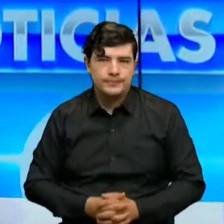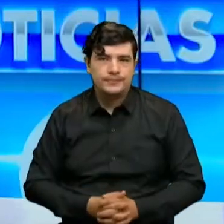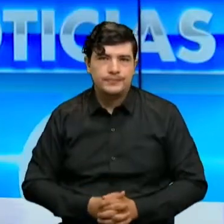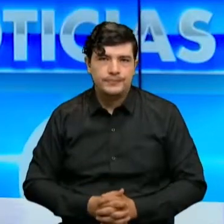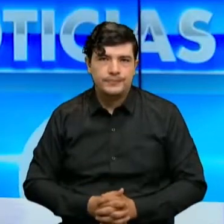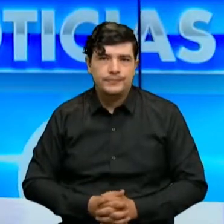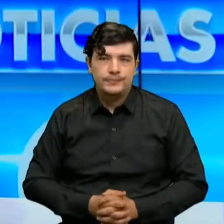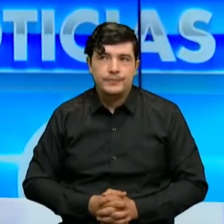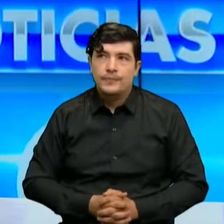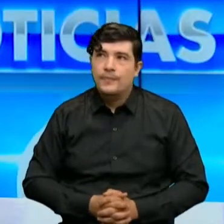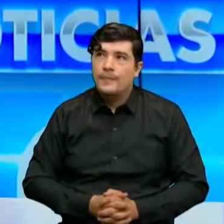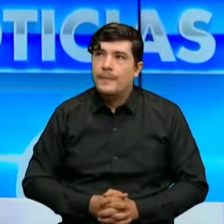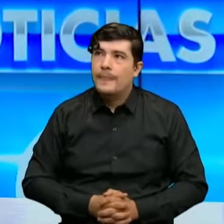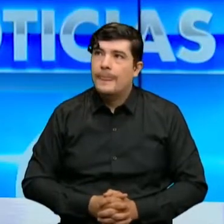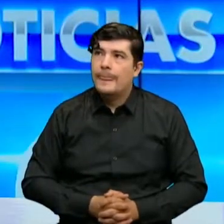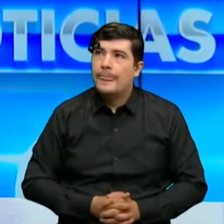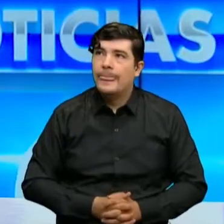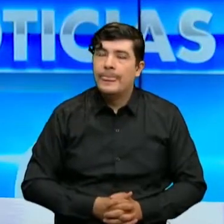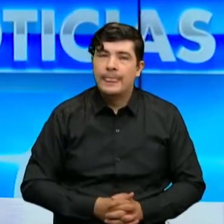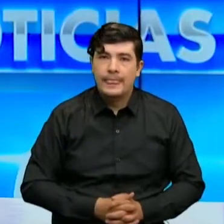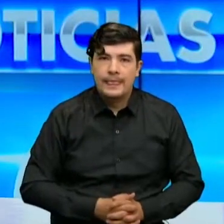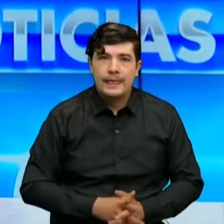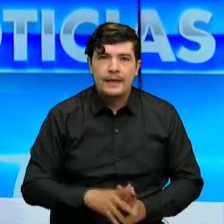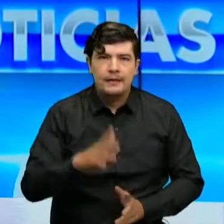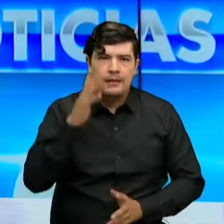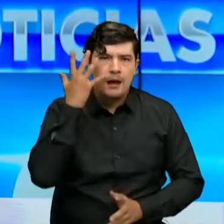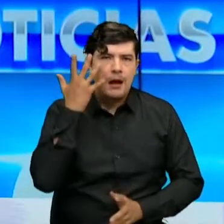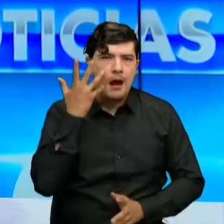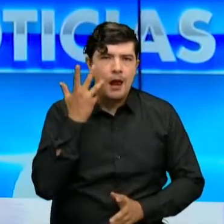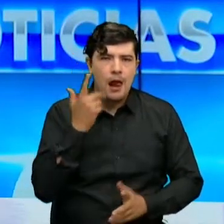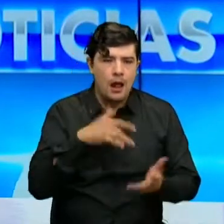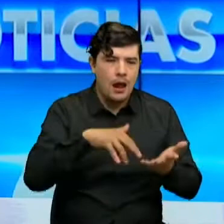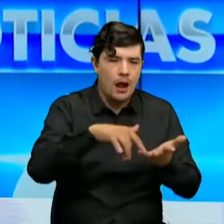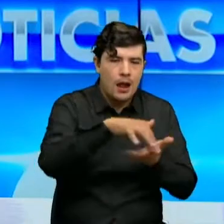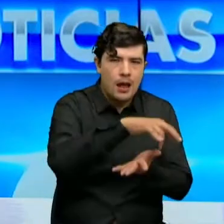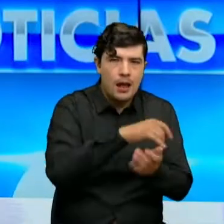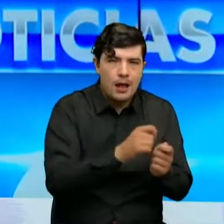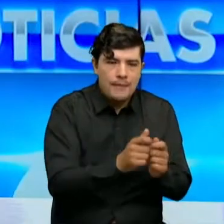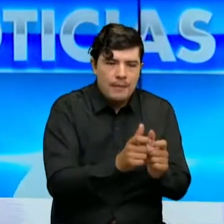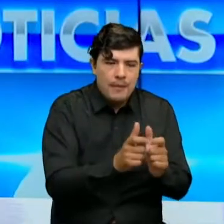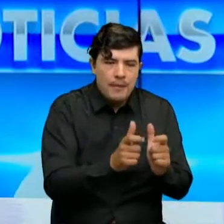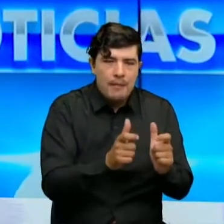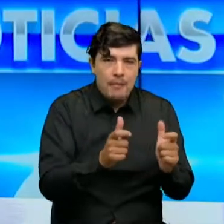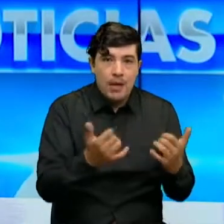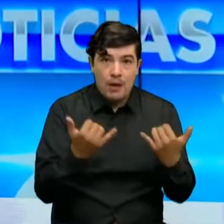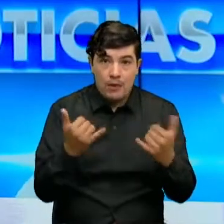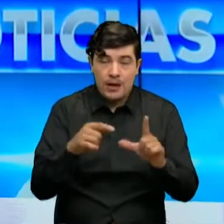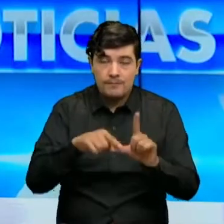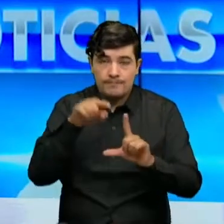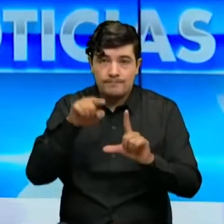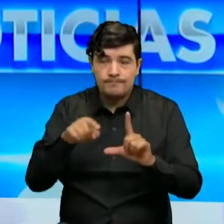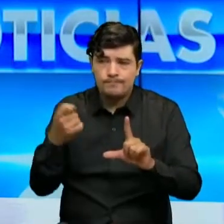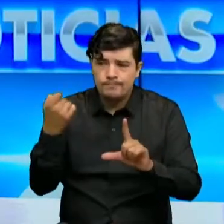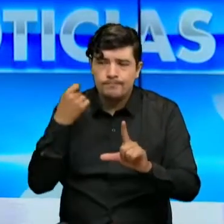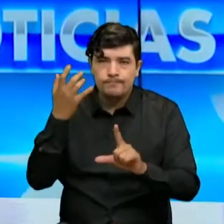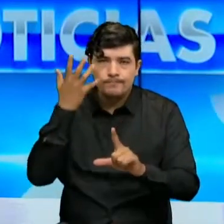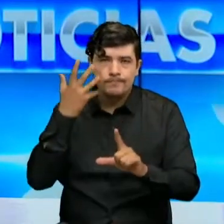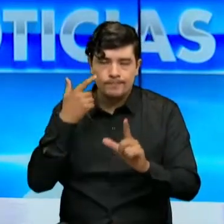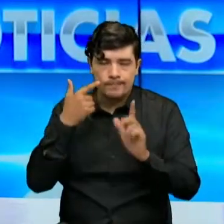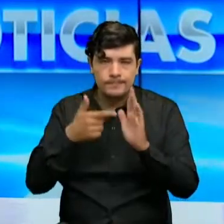Y es que cada día se siguen presentando más y más casos de COVID-19 en el departamento de Santander. Estas son las cifras actualizadas de los últimos días.